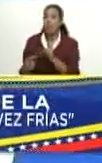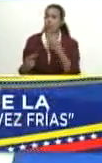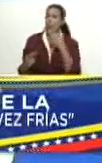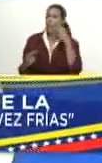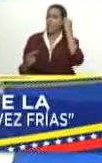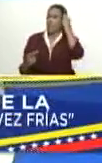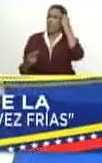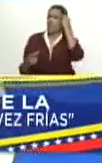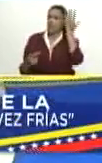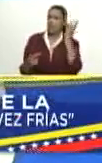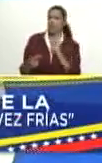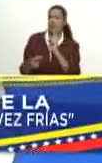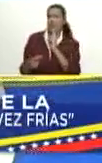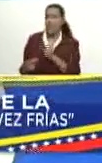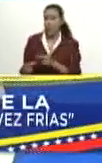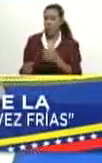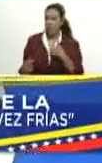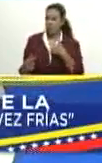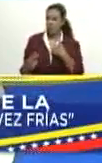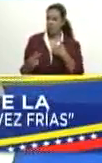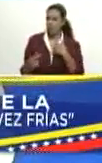pensando.